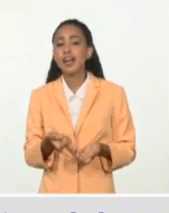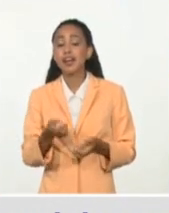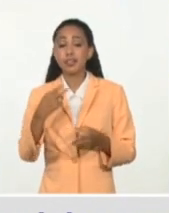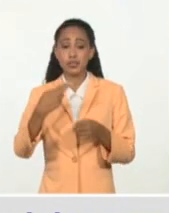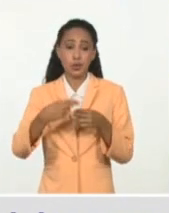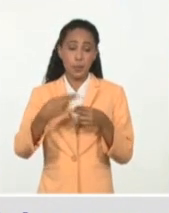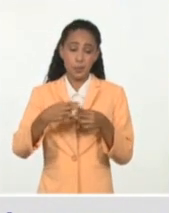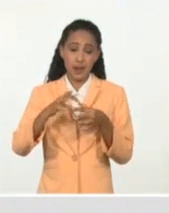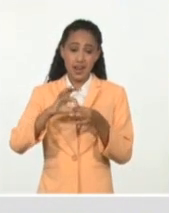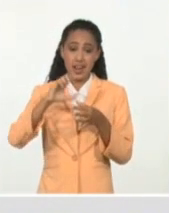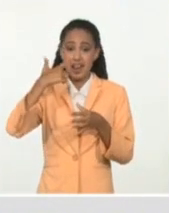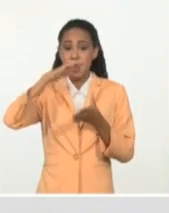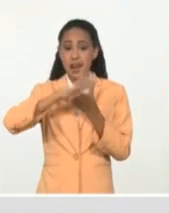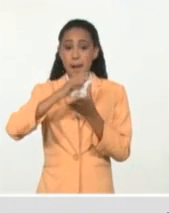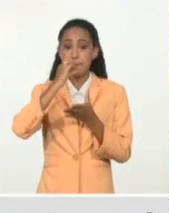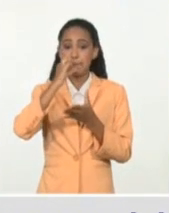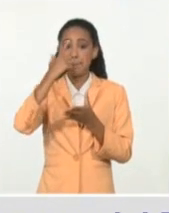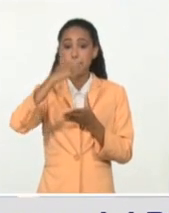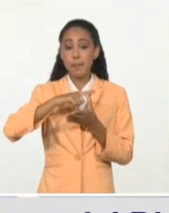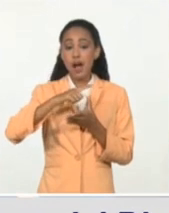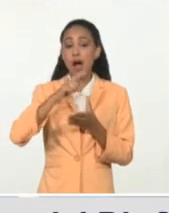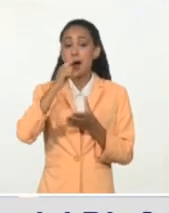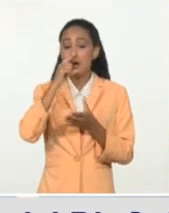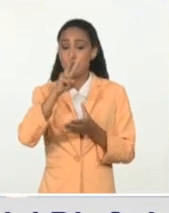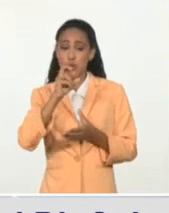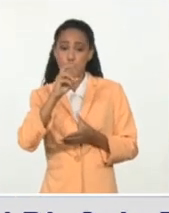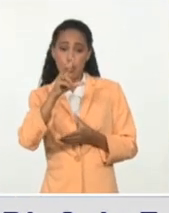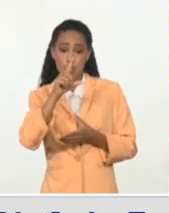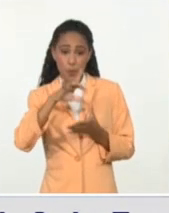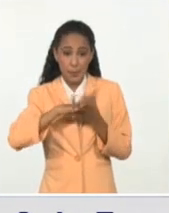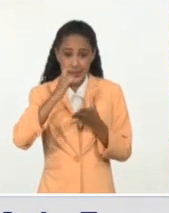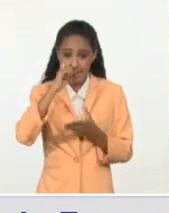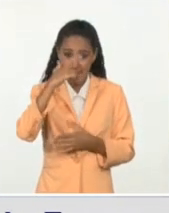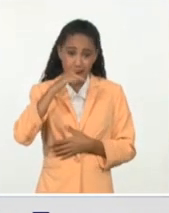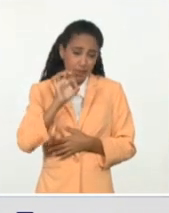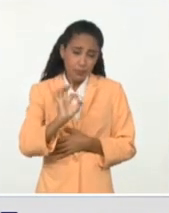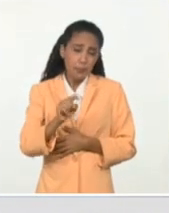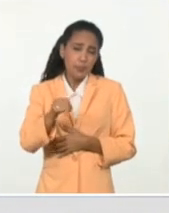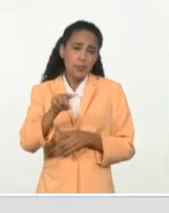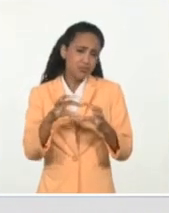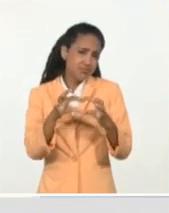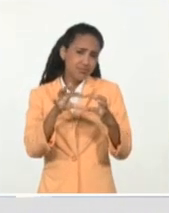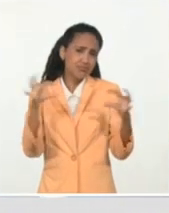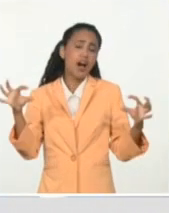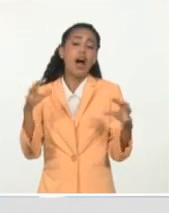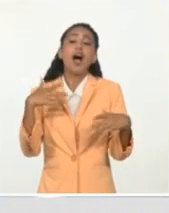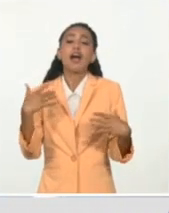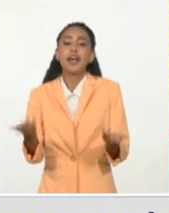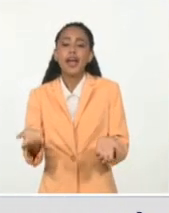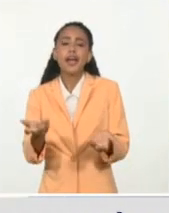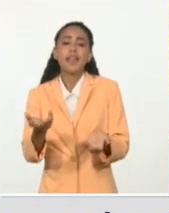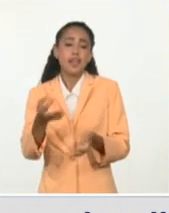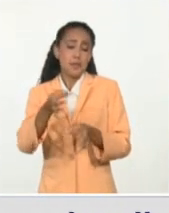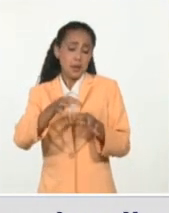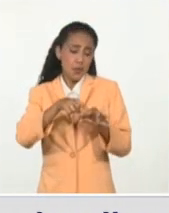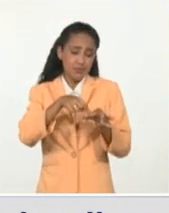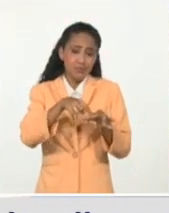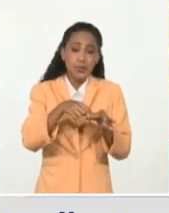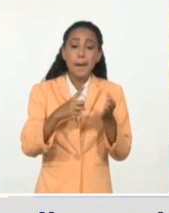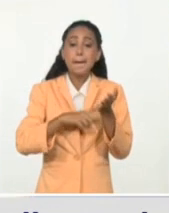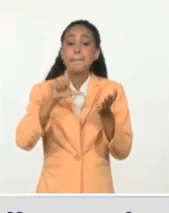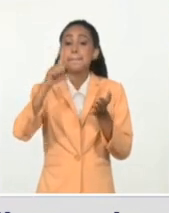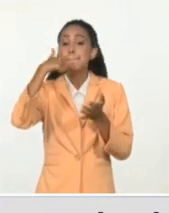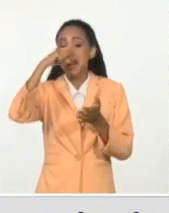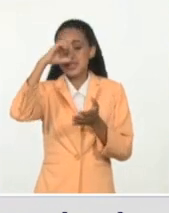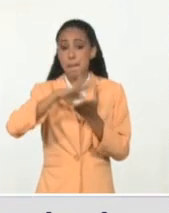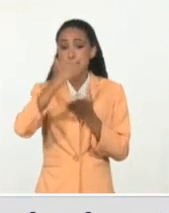de donación de estos recuperados de COVID-19. ¿En qué momento estamos? Sabemos que existe ya, se hablaba al